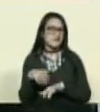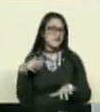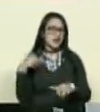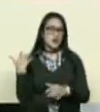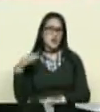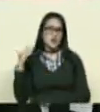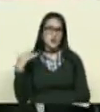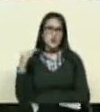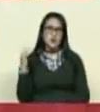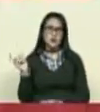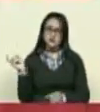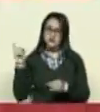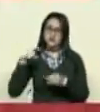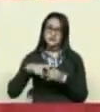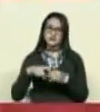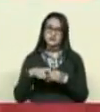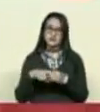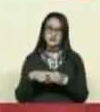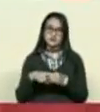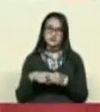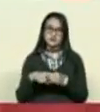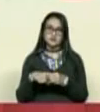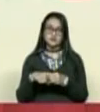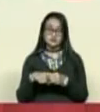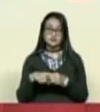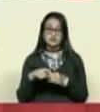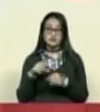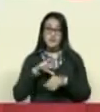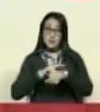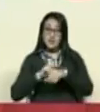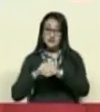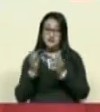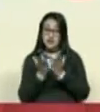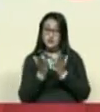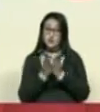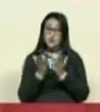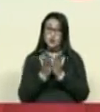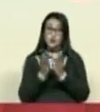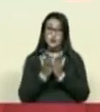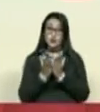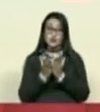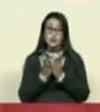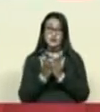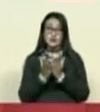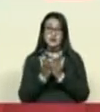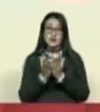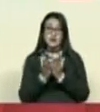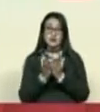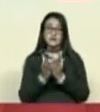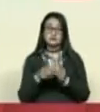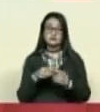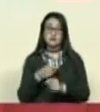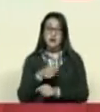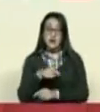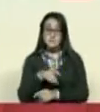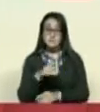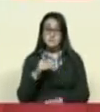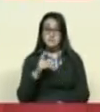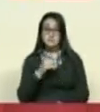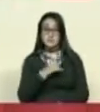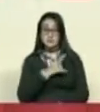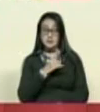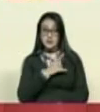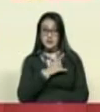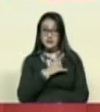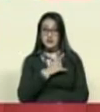jóvenes se incorporen a la carrera de medicina en la Academia Militar Ezequiel